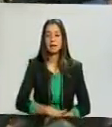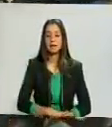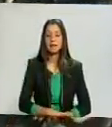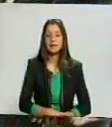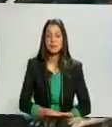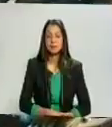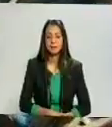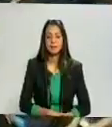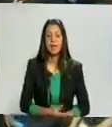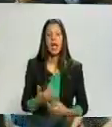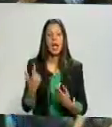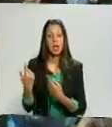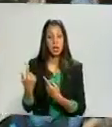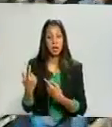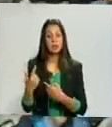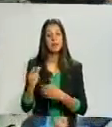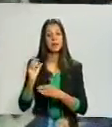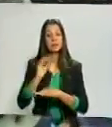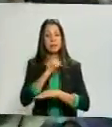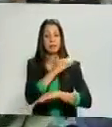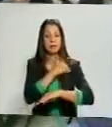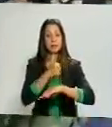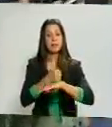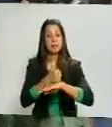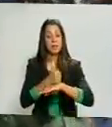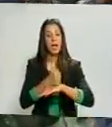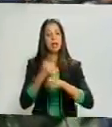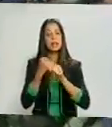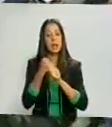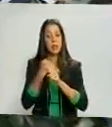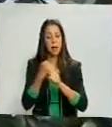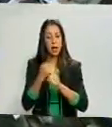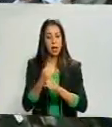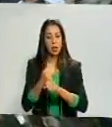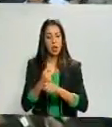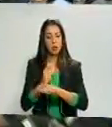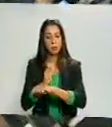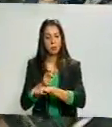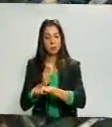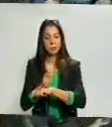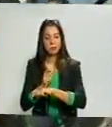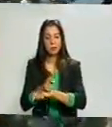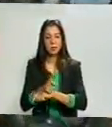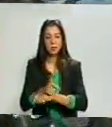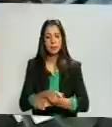representante y vocero de los trabajadores y precisamente de Guayana, las empresas básicas.